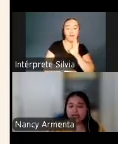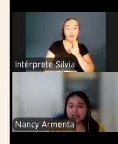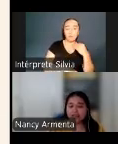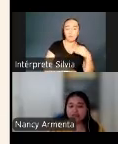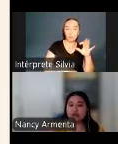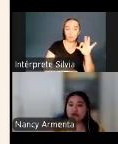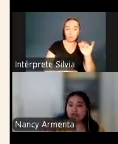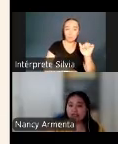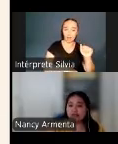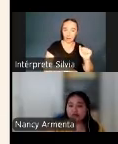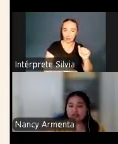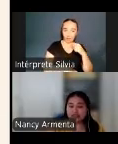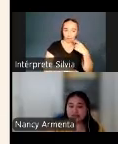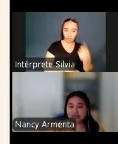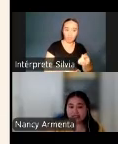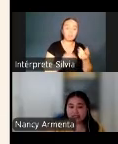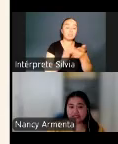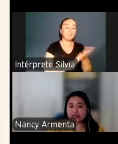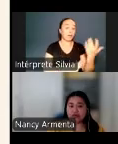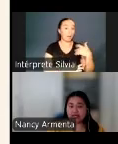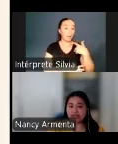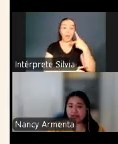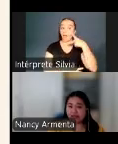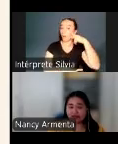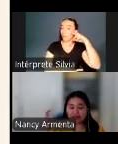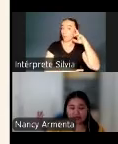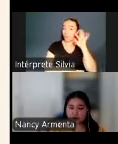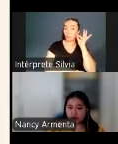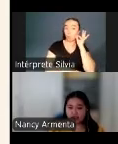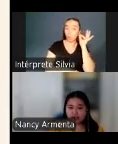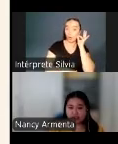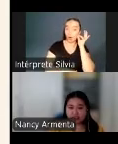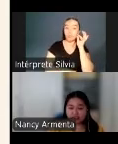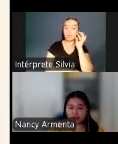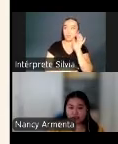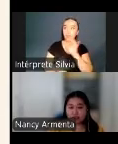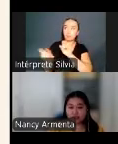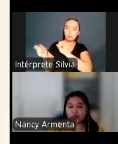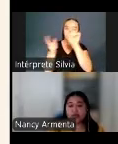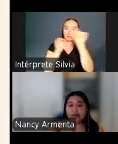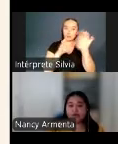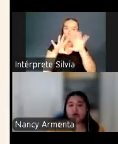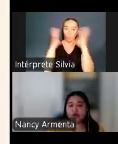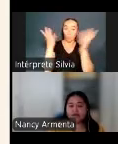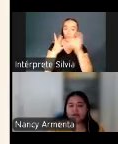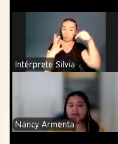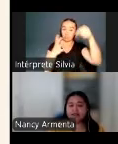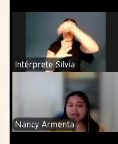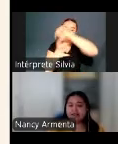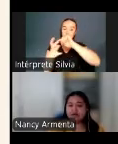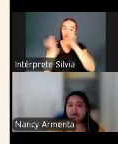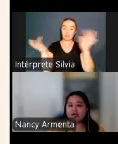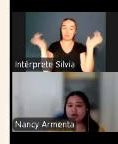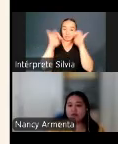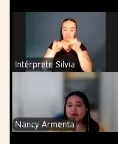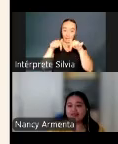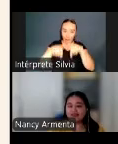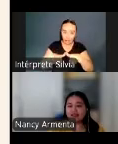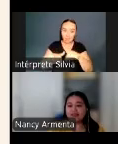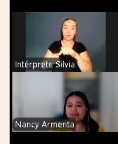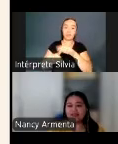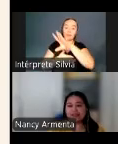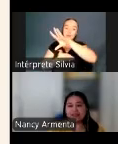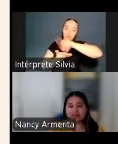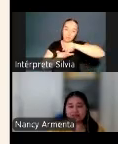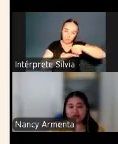ya estamos recolectando las experiencias de mujeres que vienen de otras partes del mundo, pero que además tienen una lengua